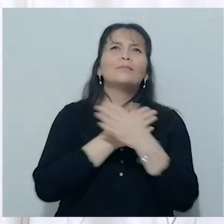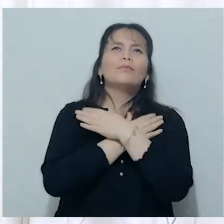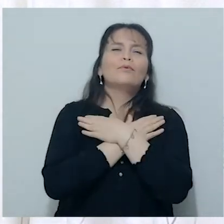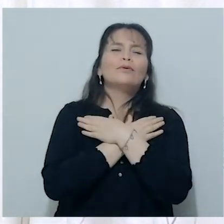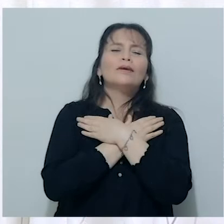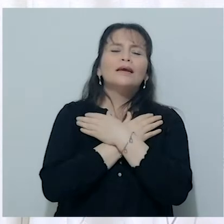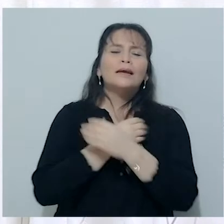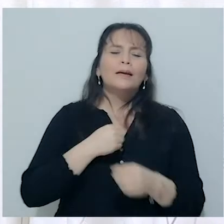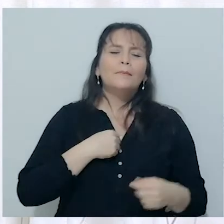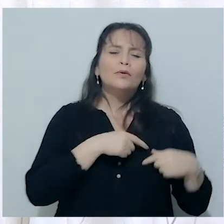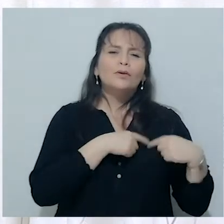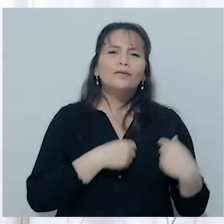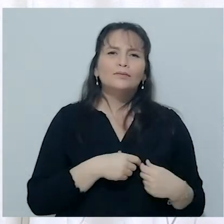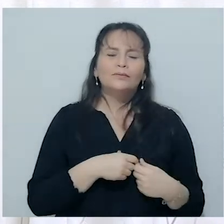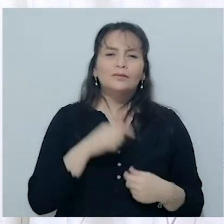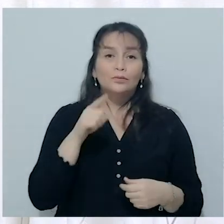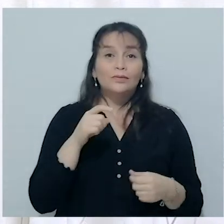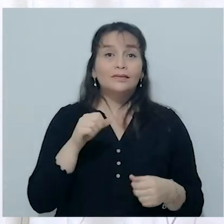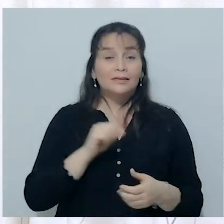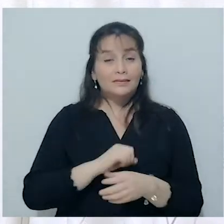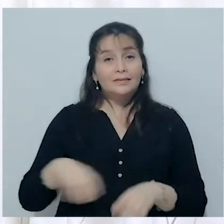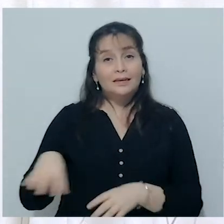Te doy gracias por tu gran amor en mi corazón.